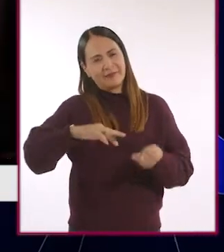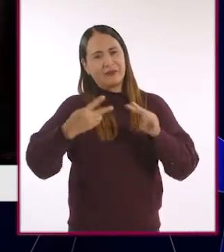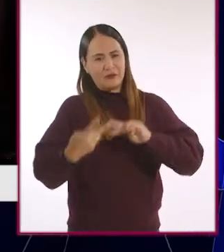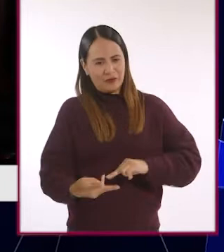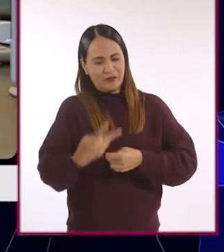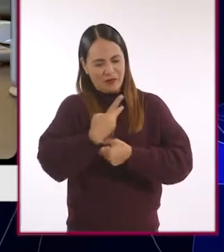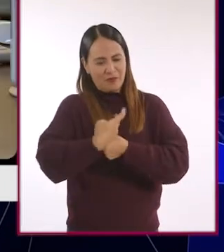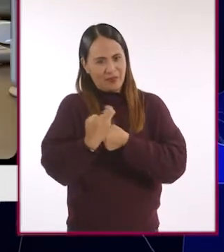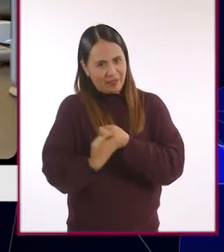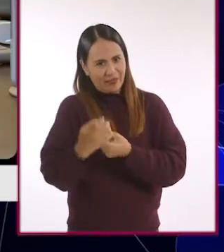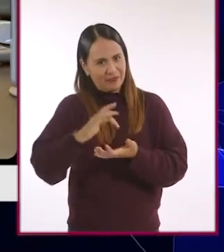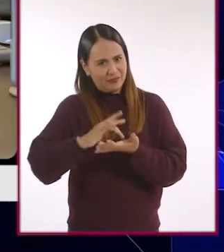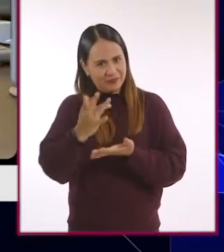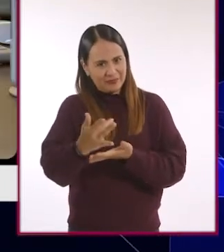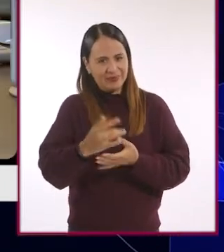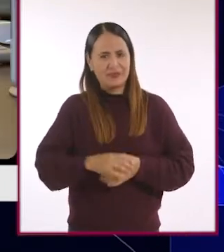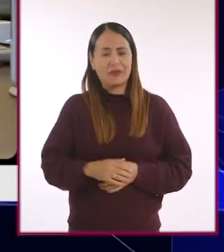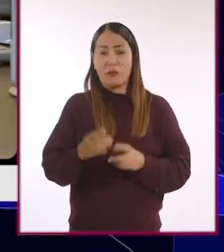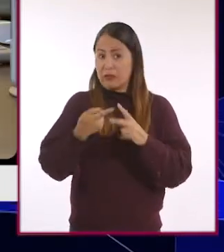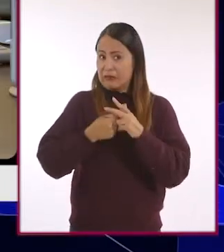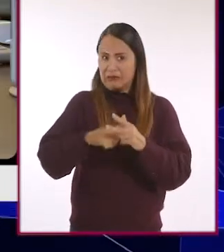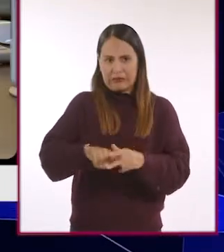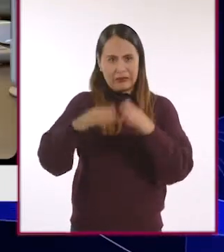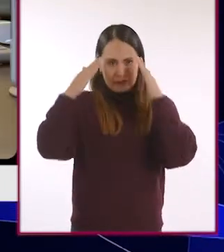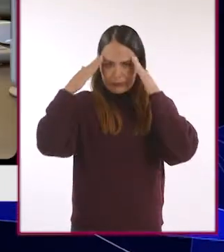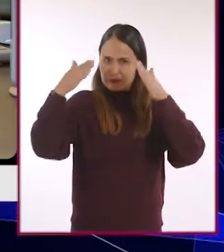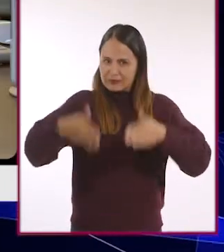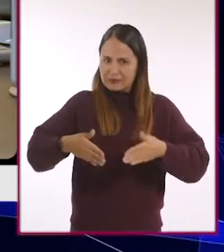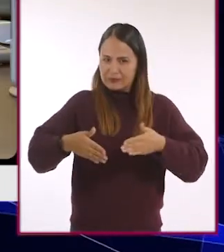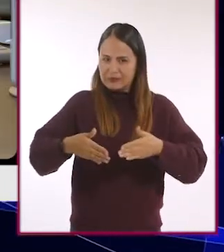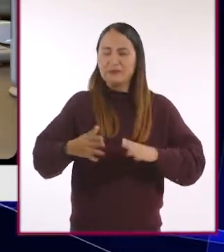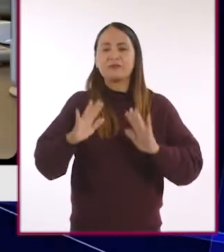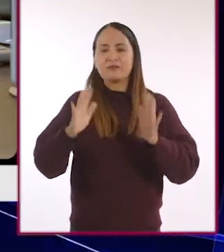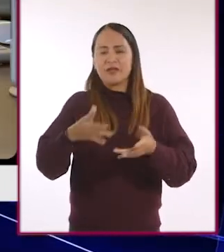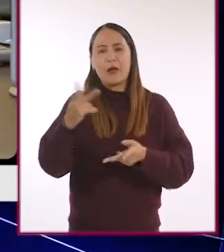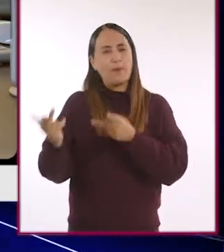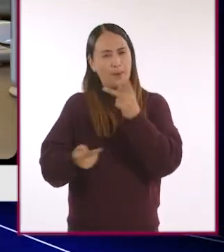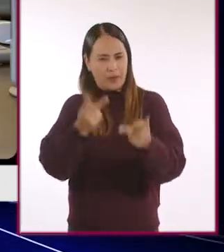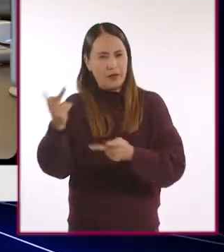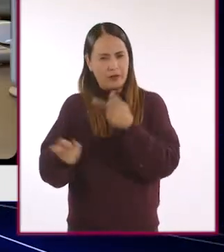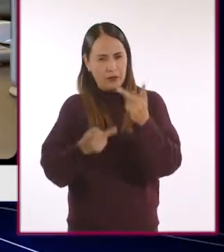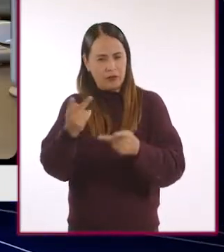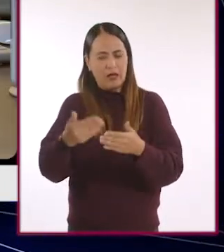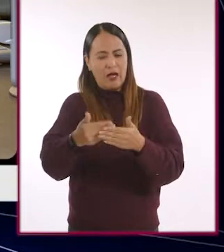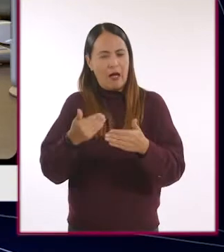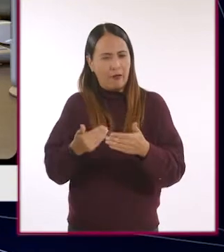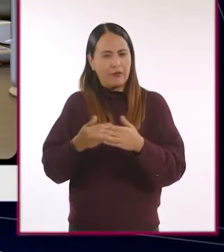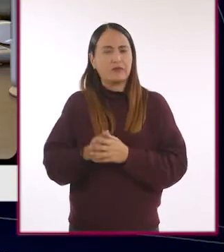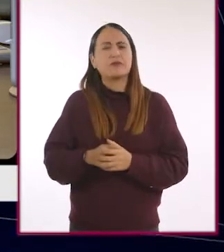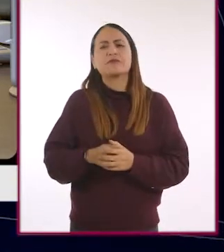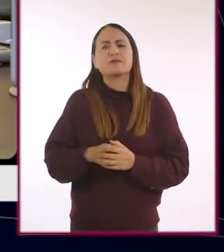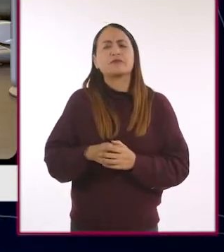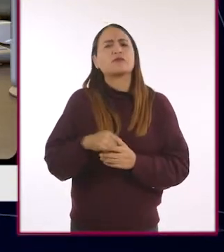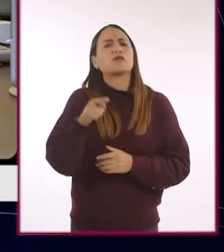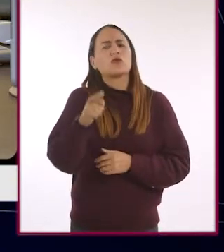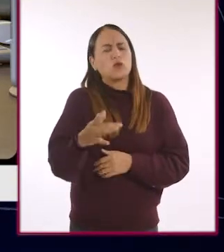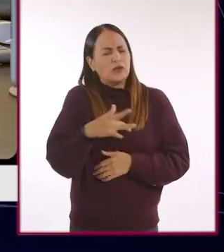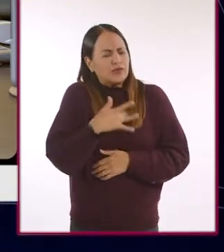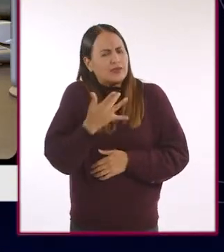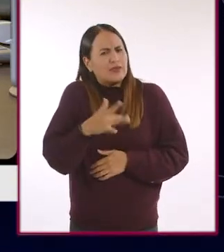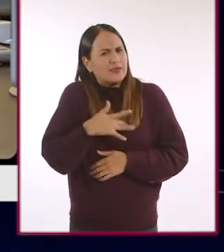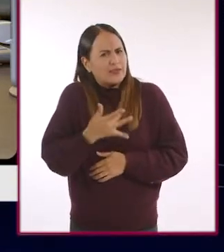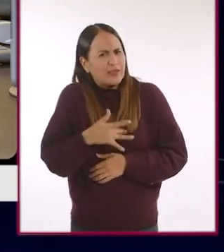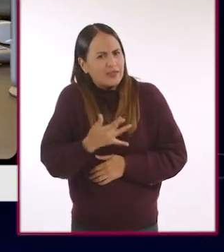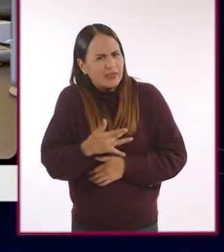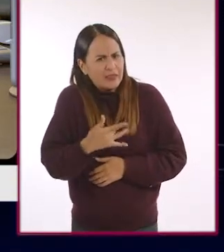invitarme al programa. Oye, pues empezamos de lleno ya con estas preguntas. Para empezar, yo quiero preguntarte, ¿cuáles han sido tus motivaciones